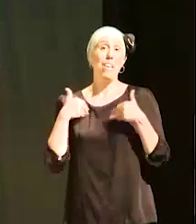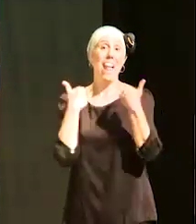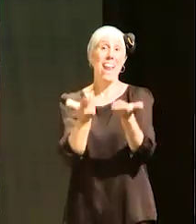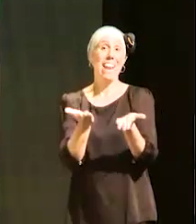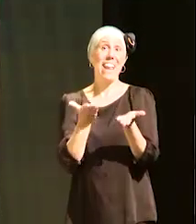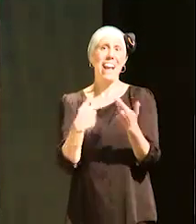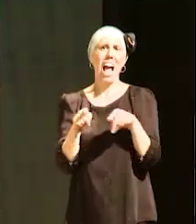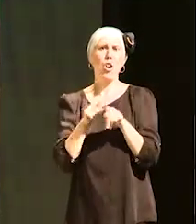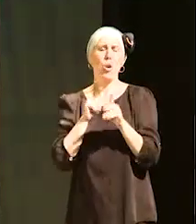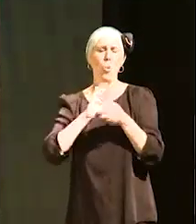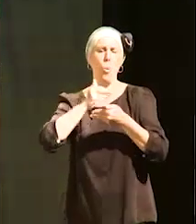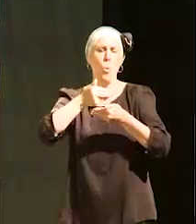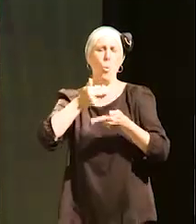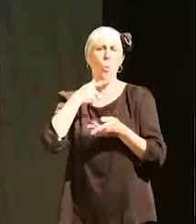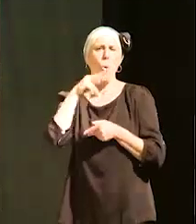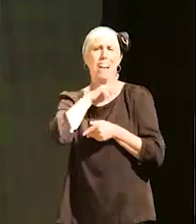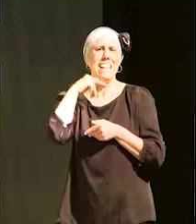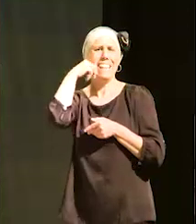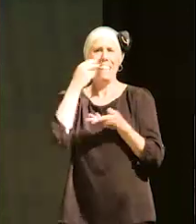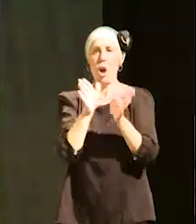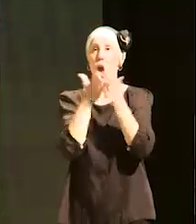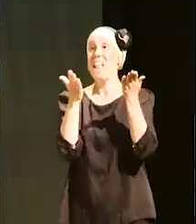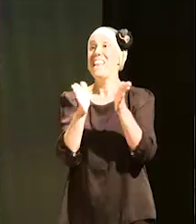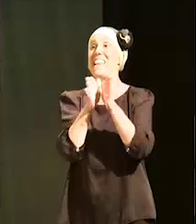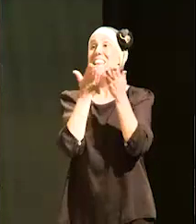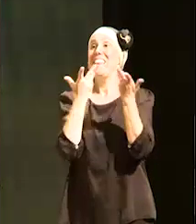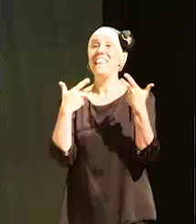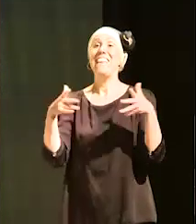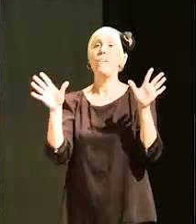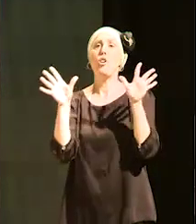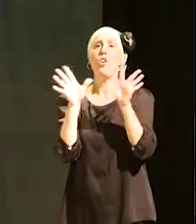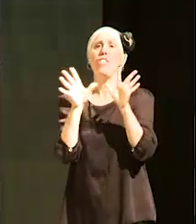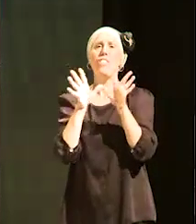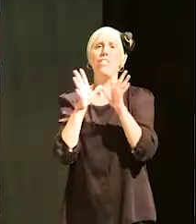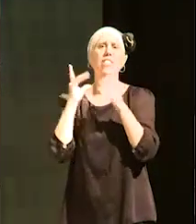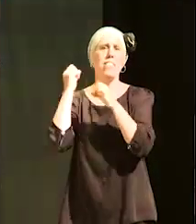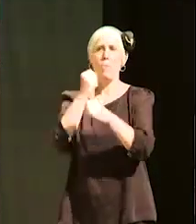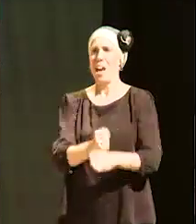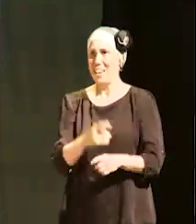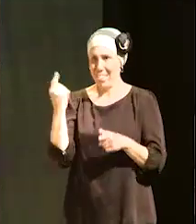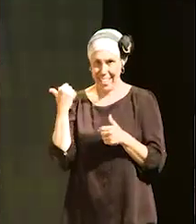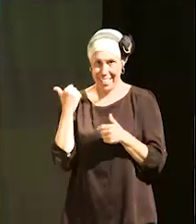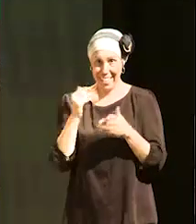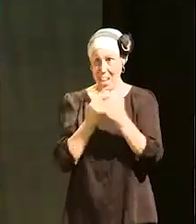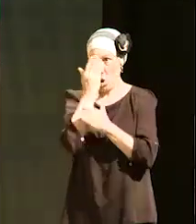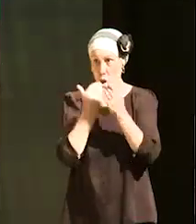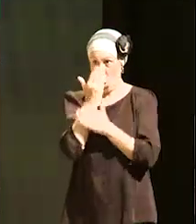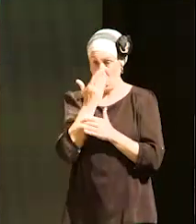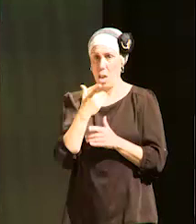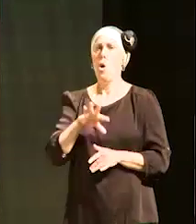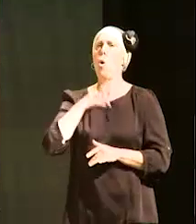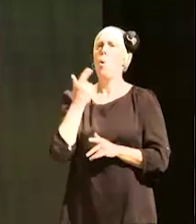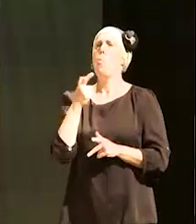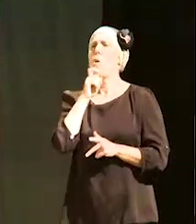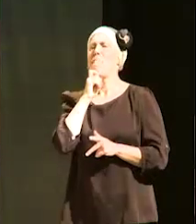tesoro el libro del décimo aniversario de las jornadas para deciros que lo tenéis disponible en la web de descarga